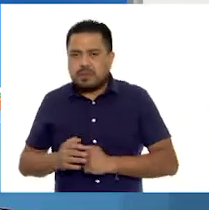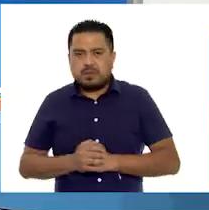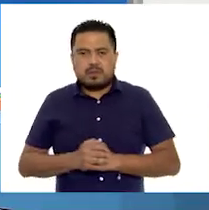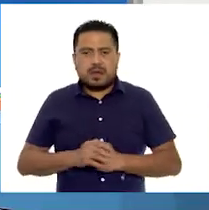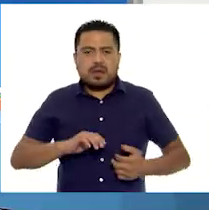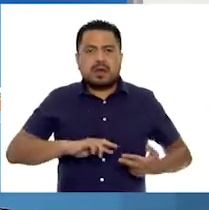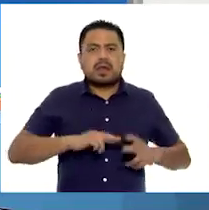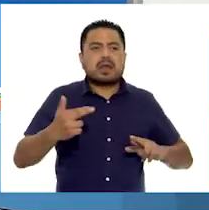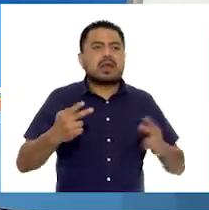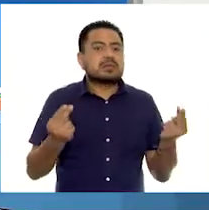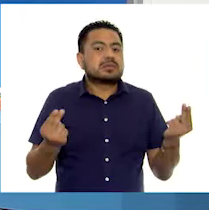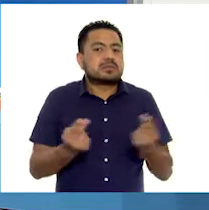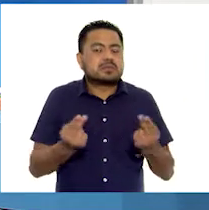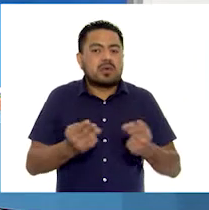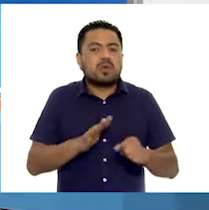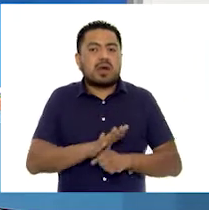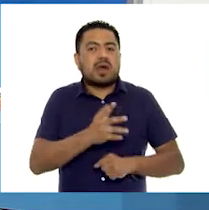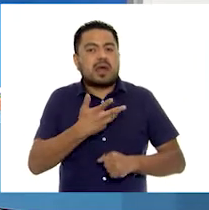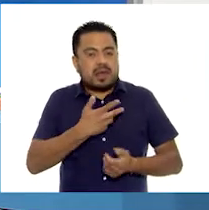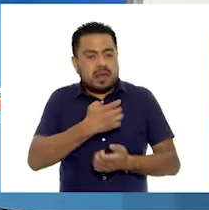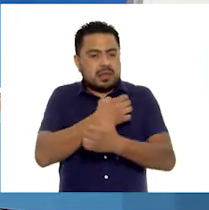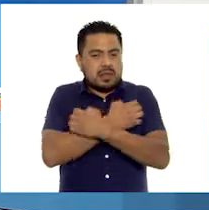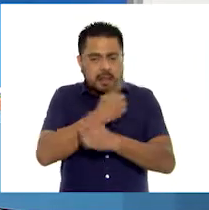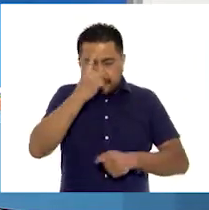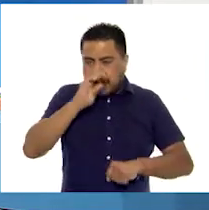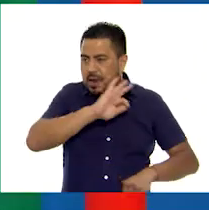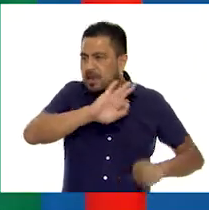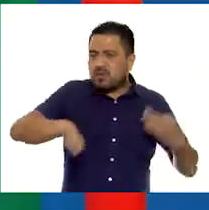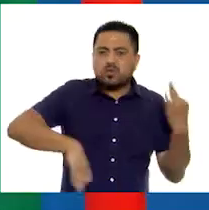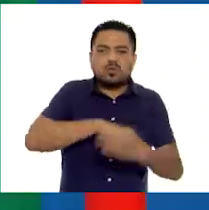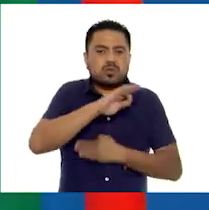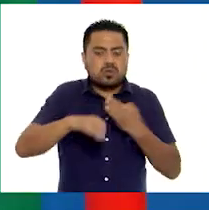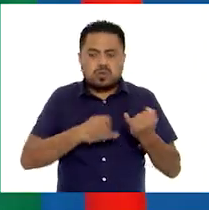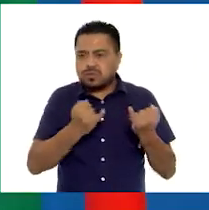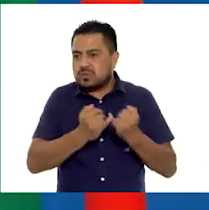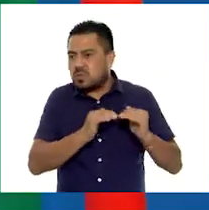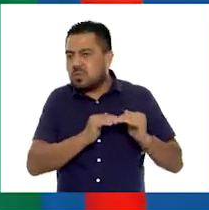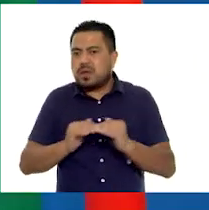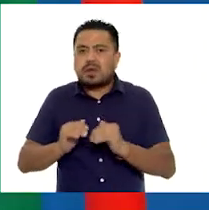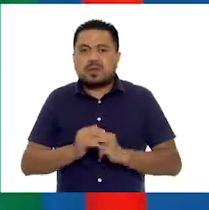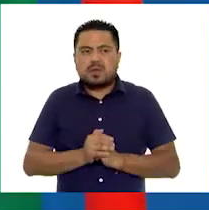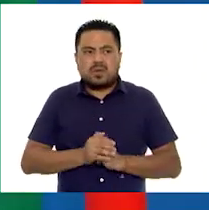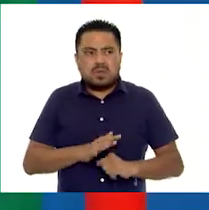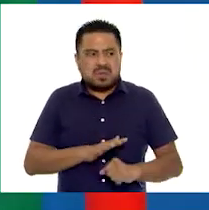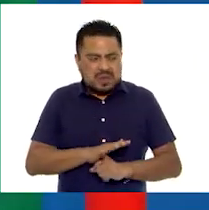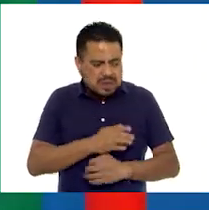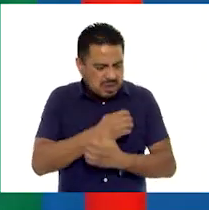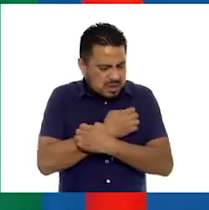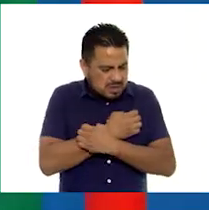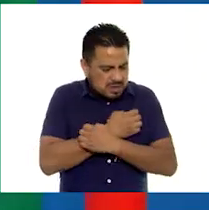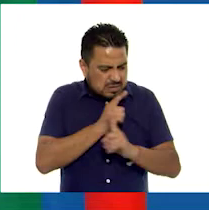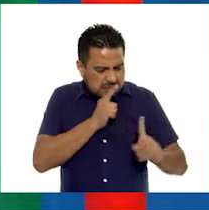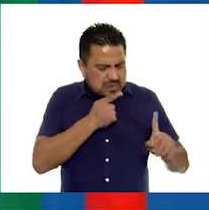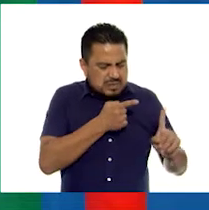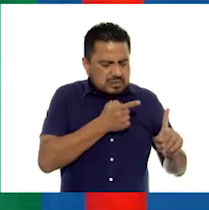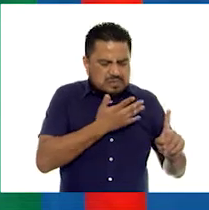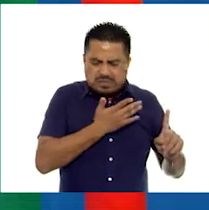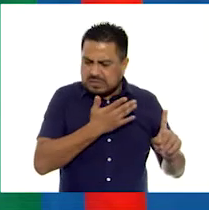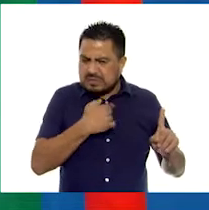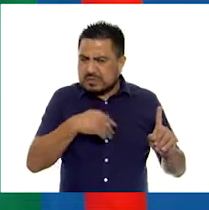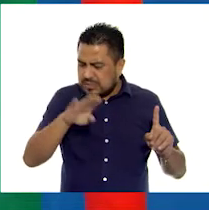relación con la necesidad de tener una educación para todas y todos con la educación ok déjame